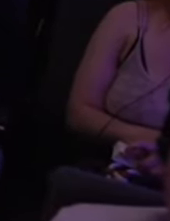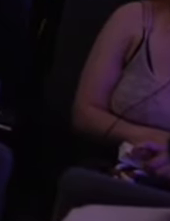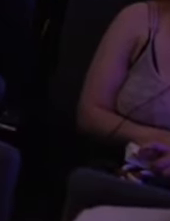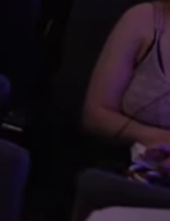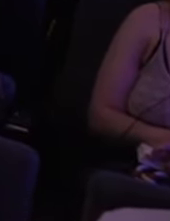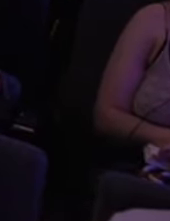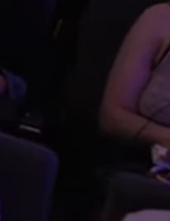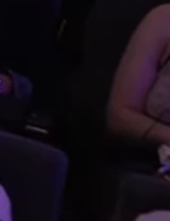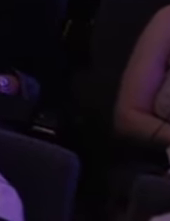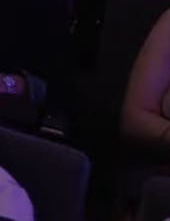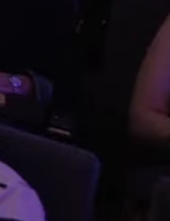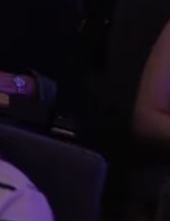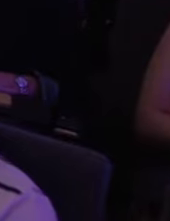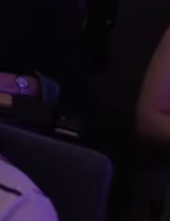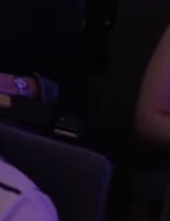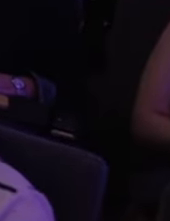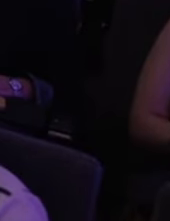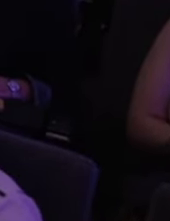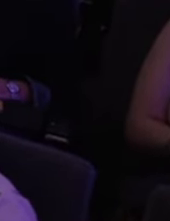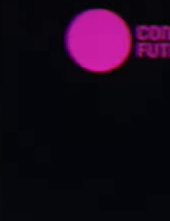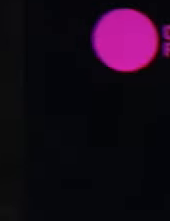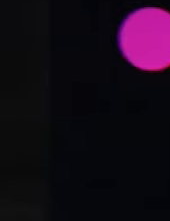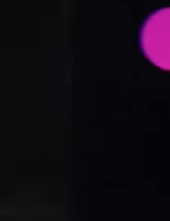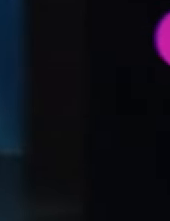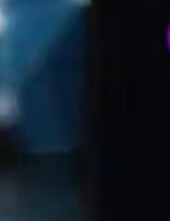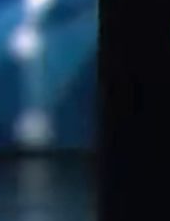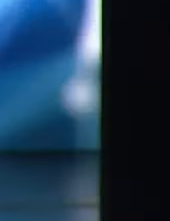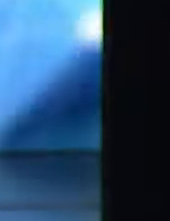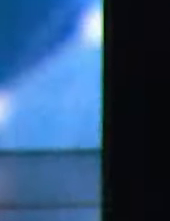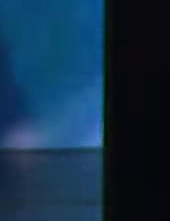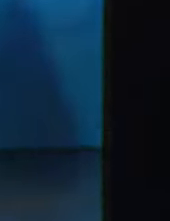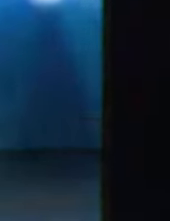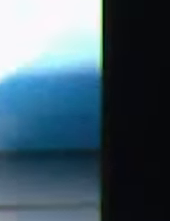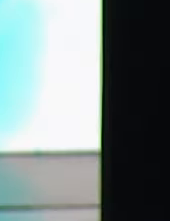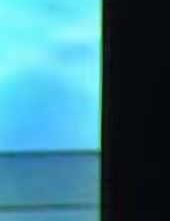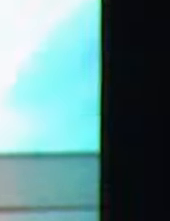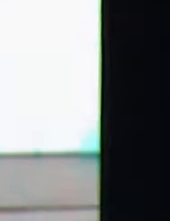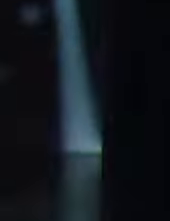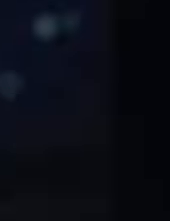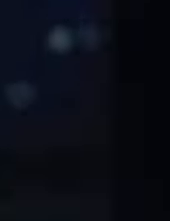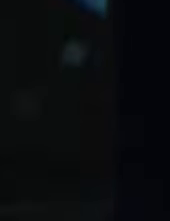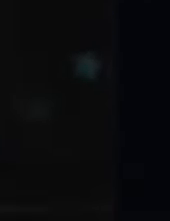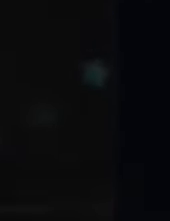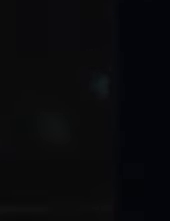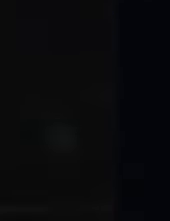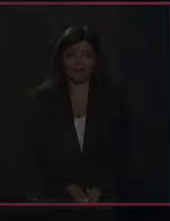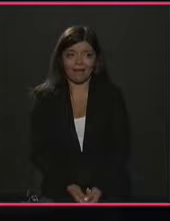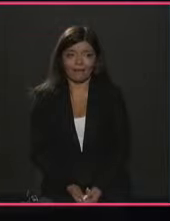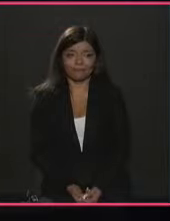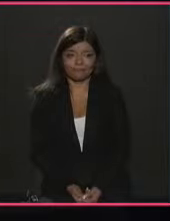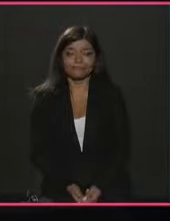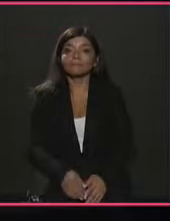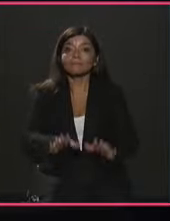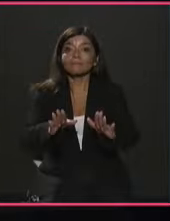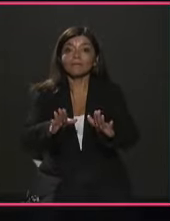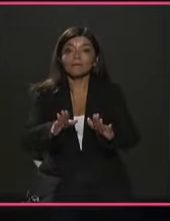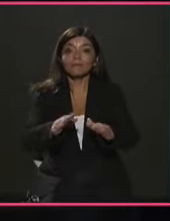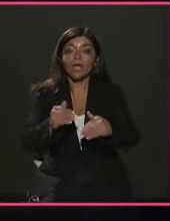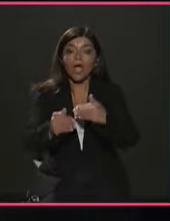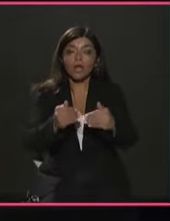también tiene uno y también tiene búsqueda al igual que también ten Gmail antes de este punto la promoción